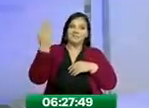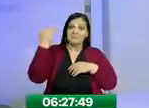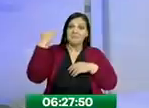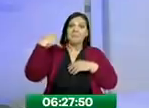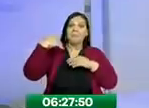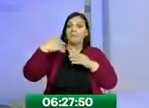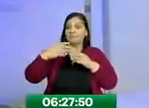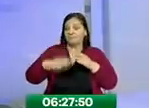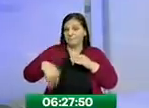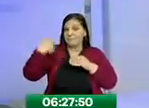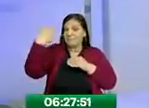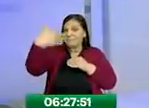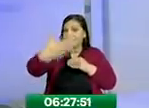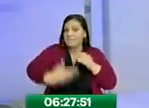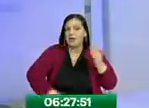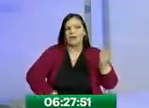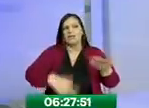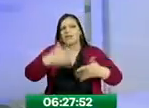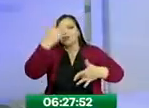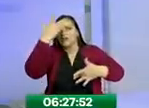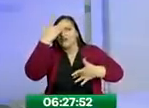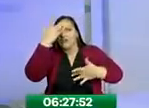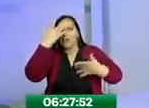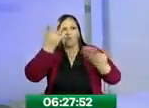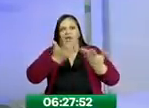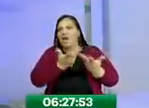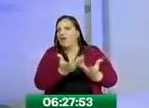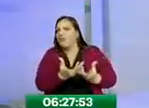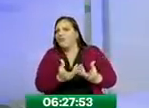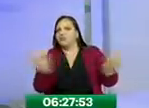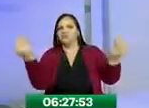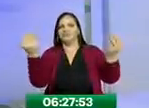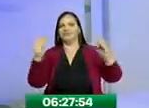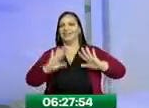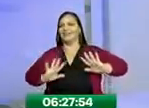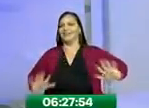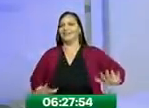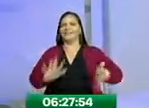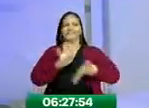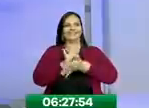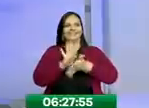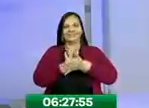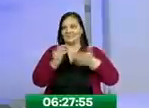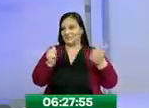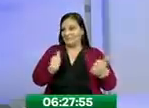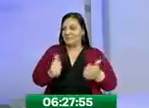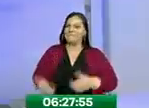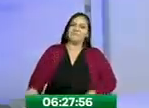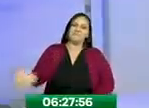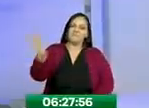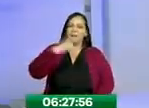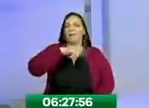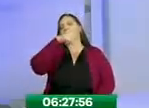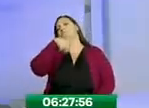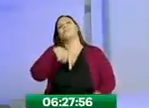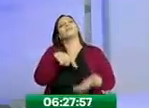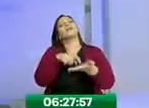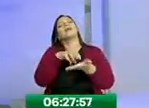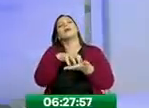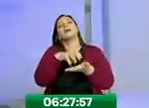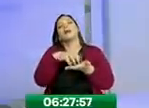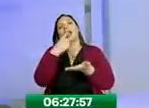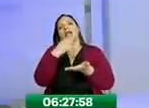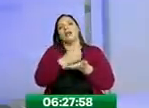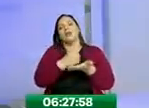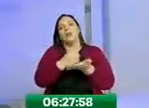que pase la emergencia sanitaria, después que pase todo este asunto, a recorrer el Ecuador, a recorrer sus playas, a recorrer su costa,